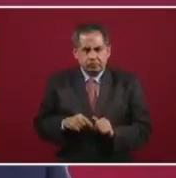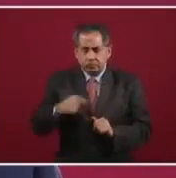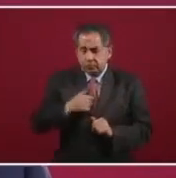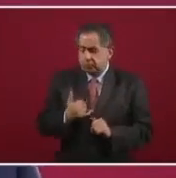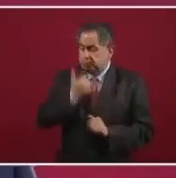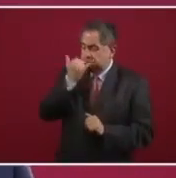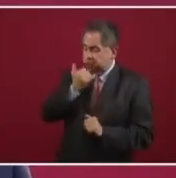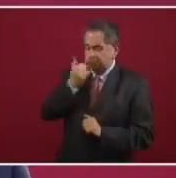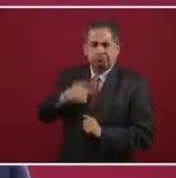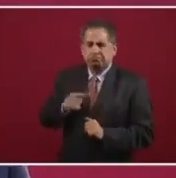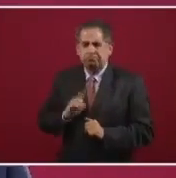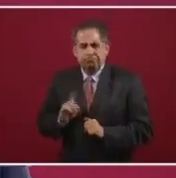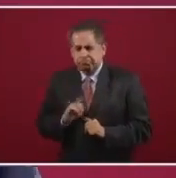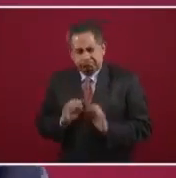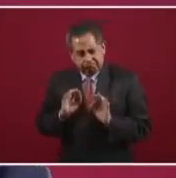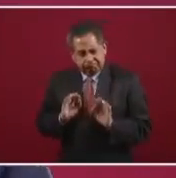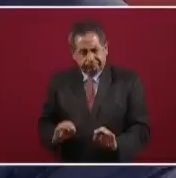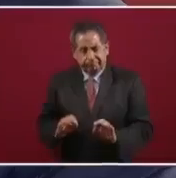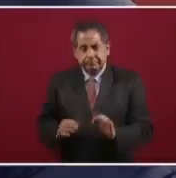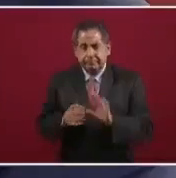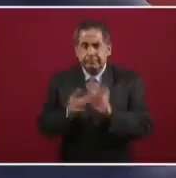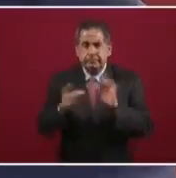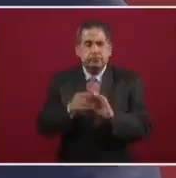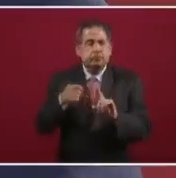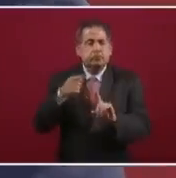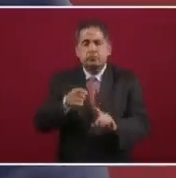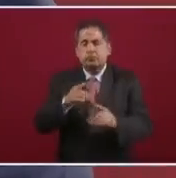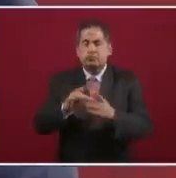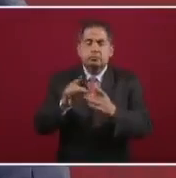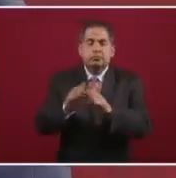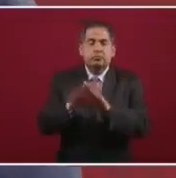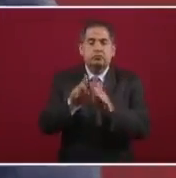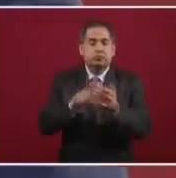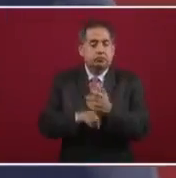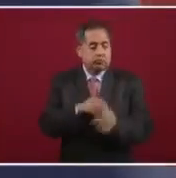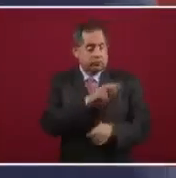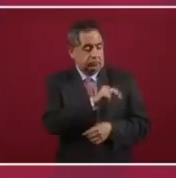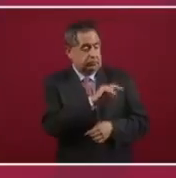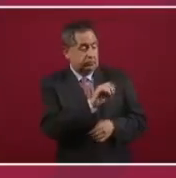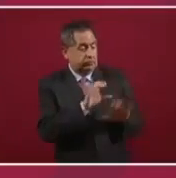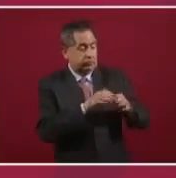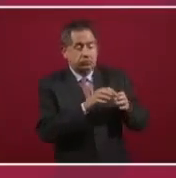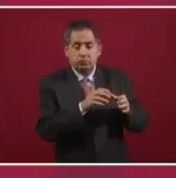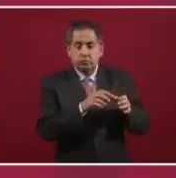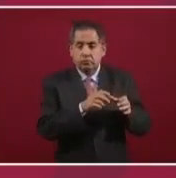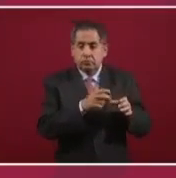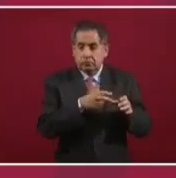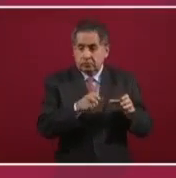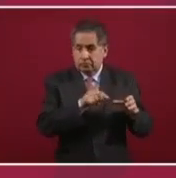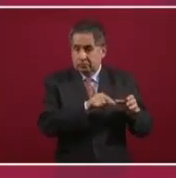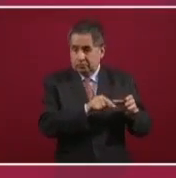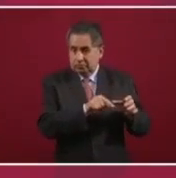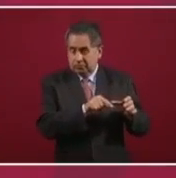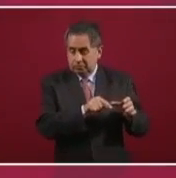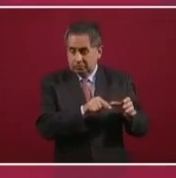equivoco cuando hablo de que neoliberalismo